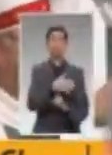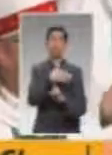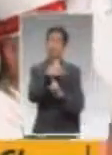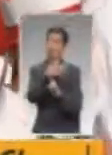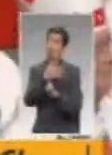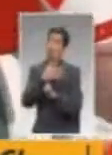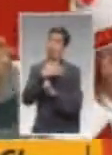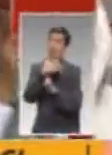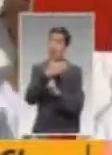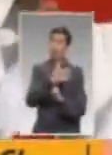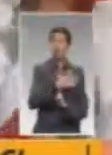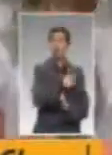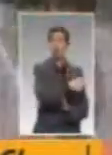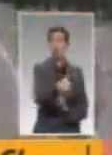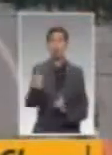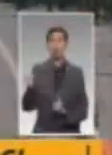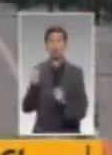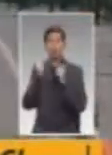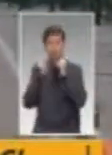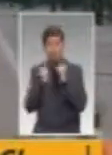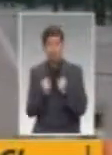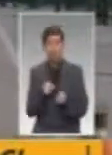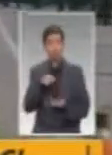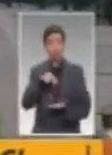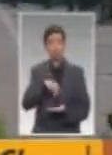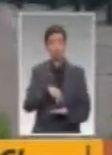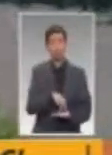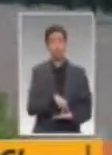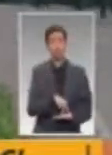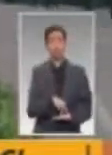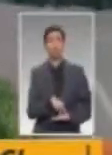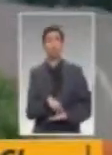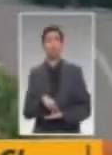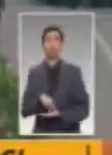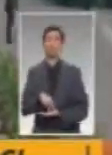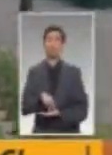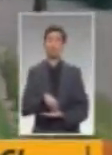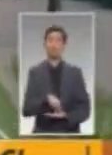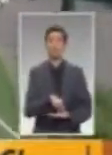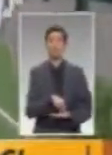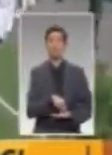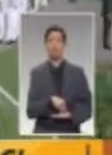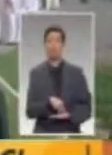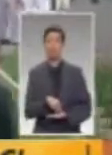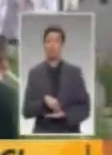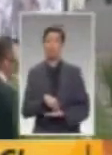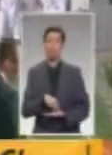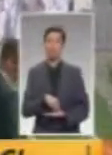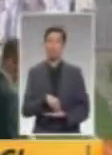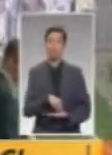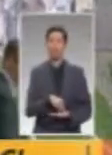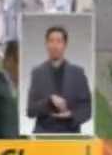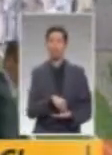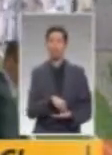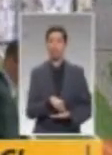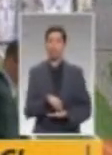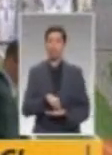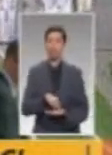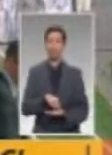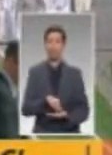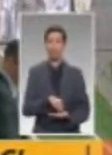también los obispos. Lo interrumpimos un segundo, vamos con Paula Padilla, que está en las afueras del Parque O'Higgins. Ha habido algunos problemas del ingreso. Paula,